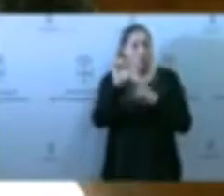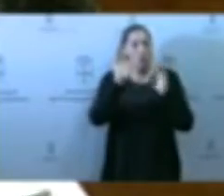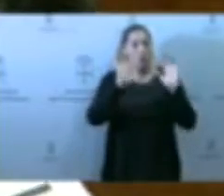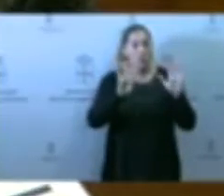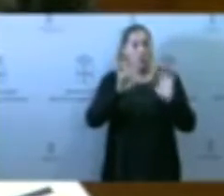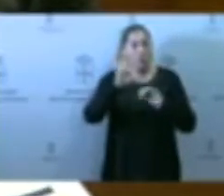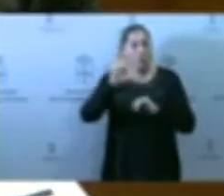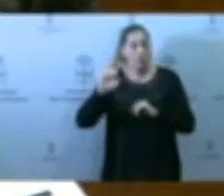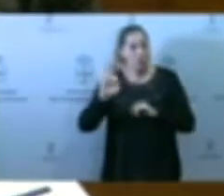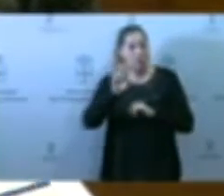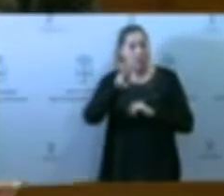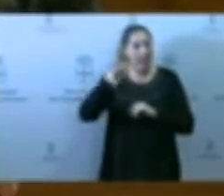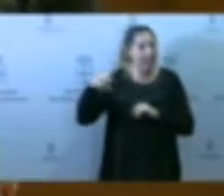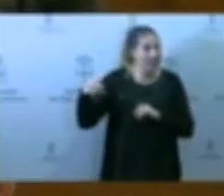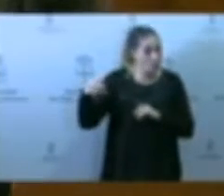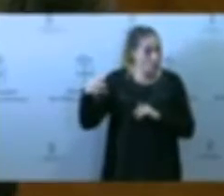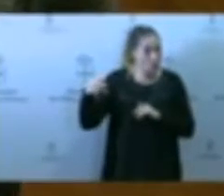78.950 euros.